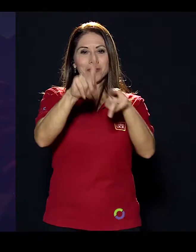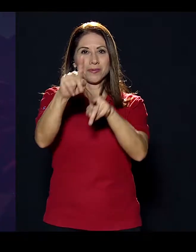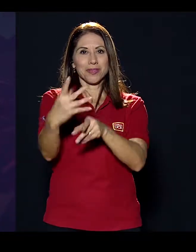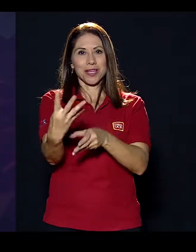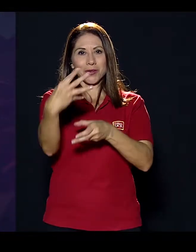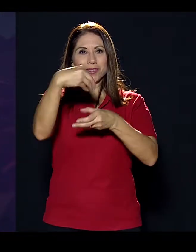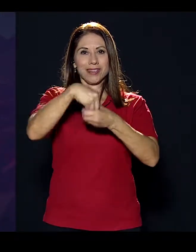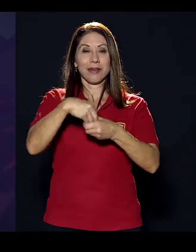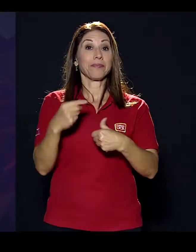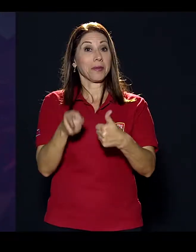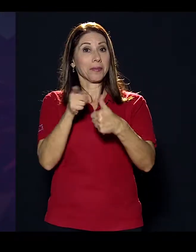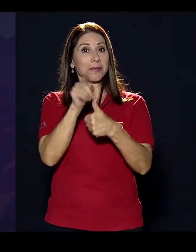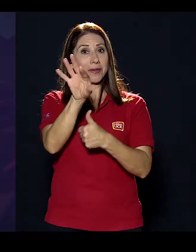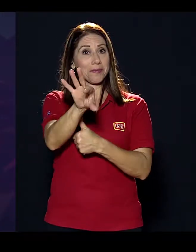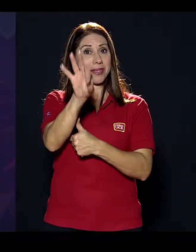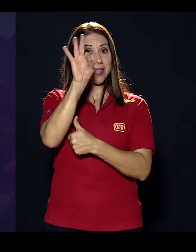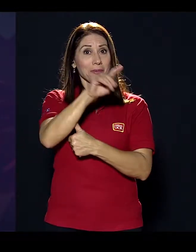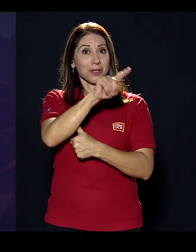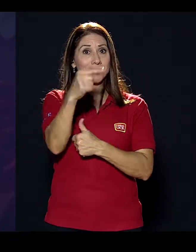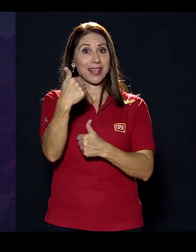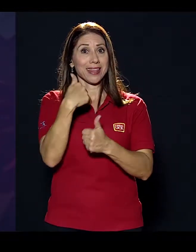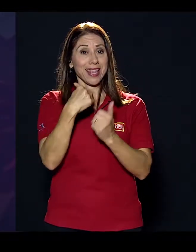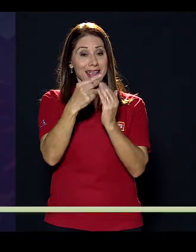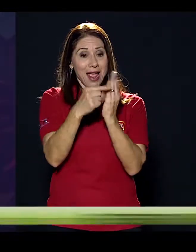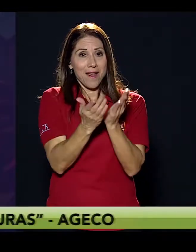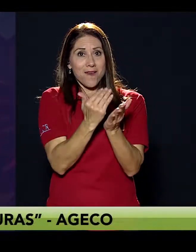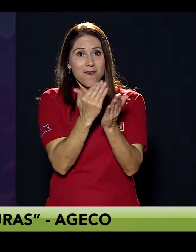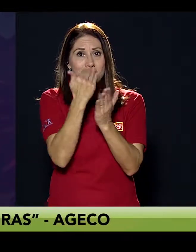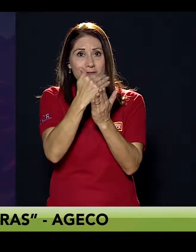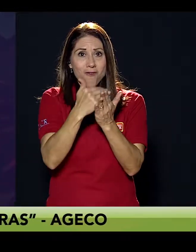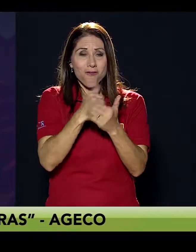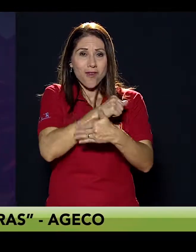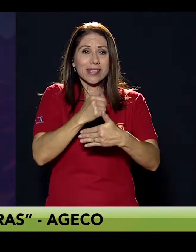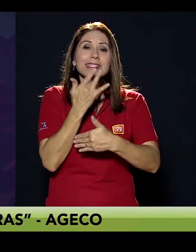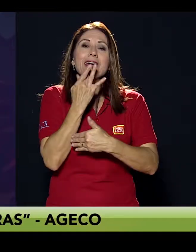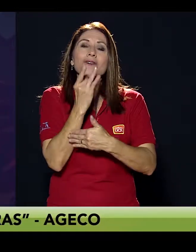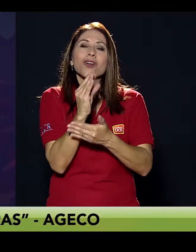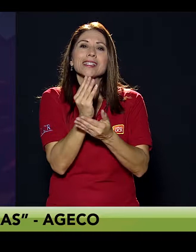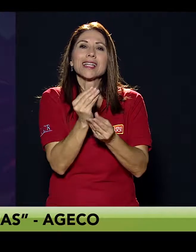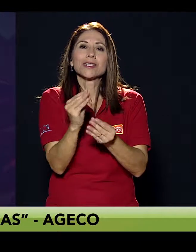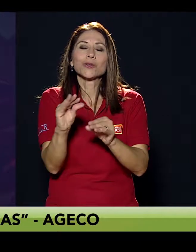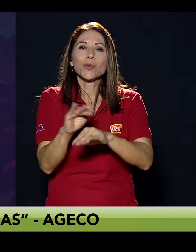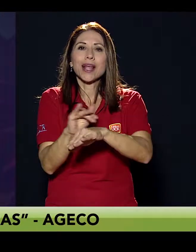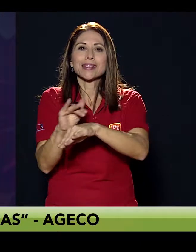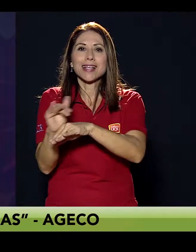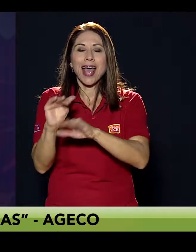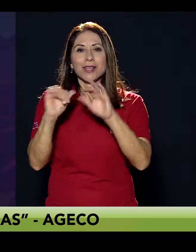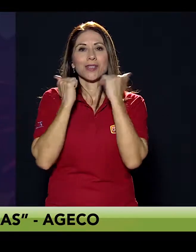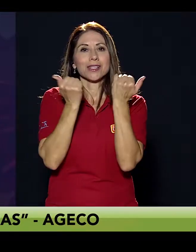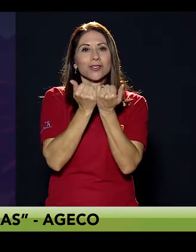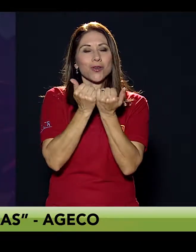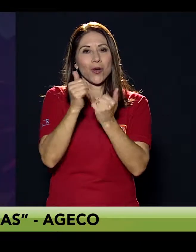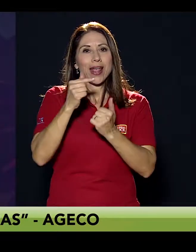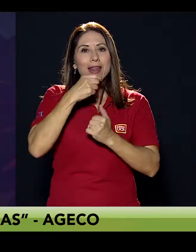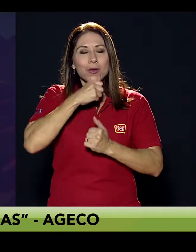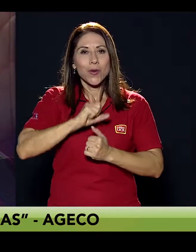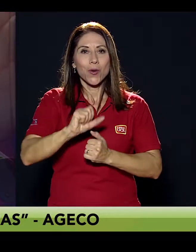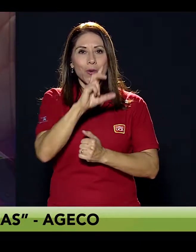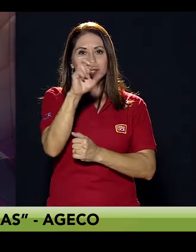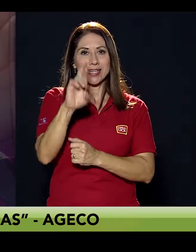inclusiva. En primer lugar, le invitamos a conseguir el recetario Sabores y Texturas de la Asociación Gerontológica Costarricense,